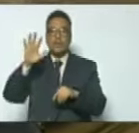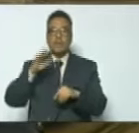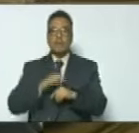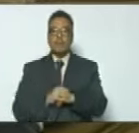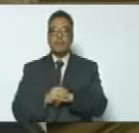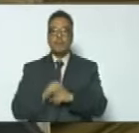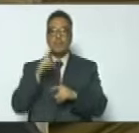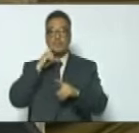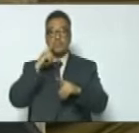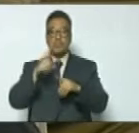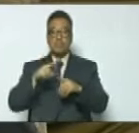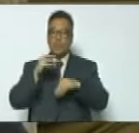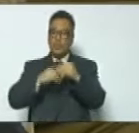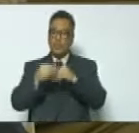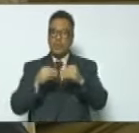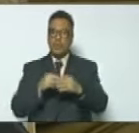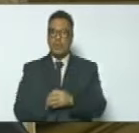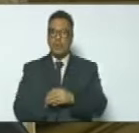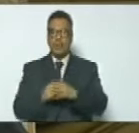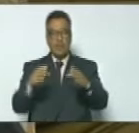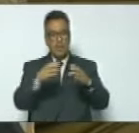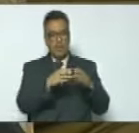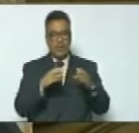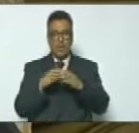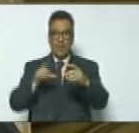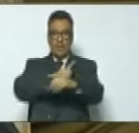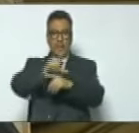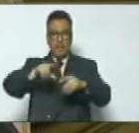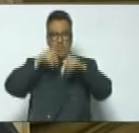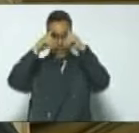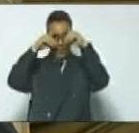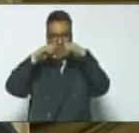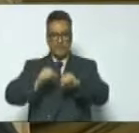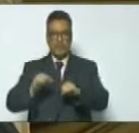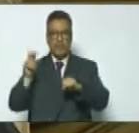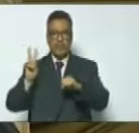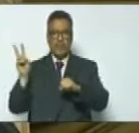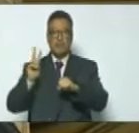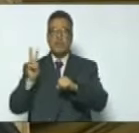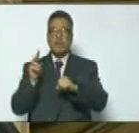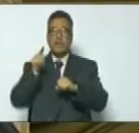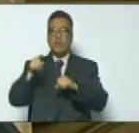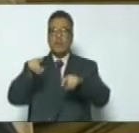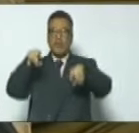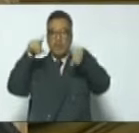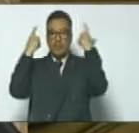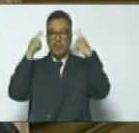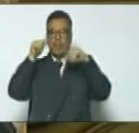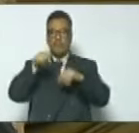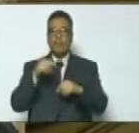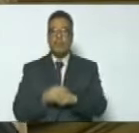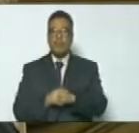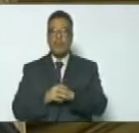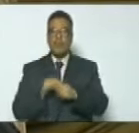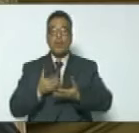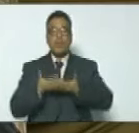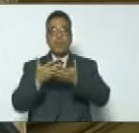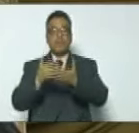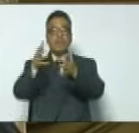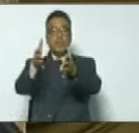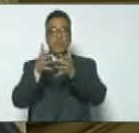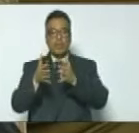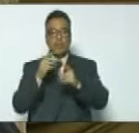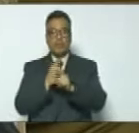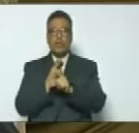Venezuela. Considerando que el equipo de la Liga Venezolana de Béisbol Profesional, Tiburones de la Guaira, resultó campeón